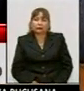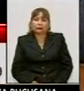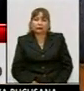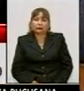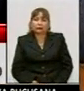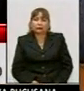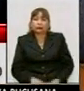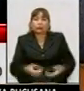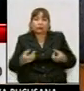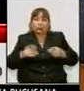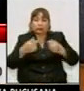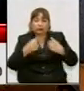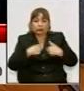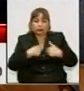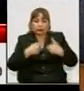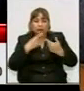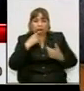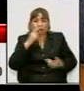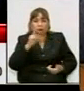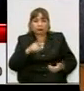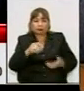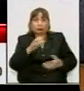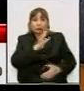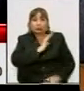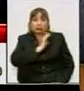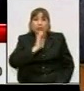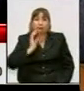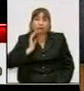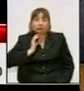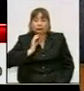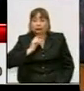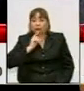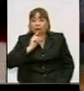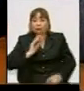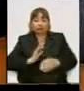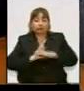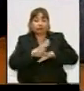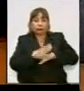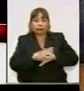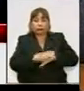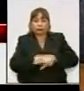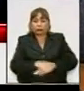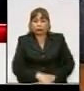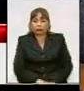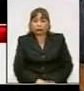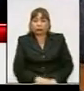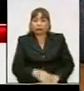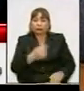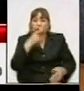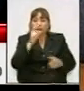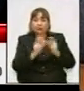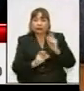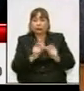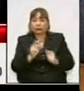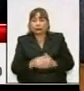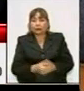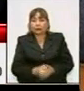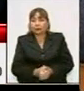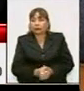cuando yo he estado, en el Callao, esas interceptaciones fueron públicas